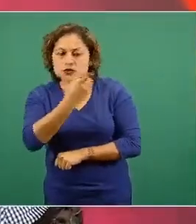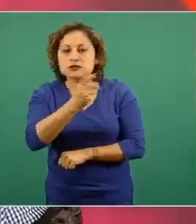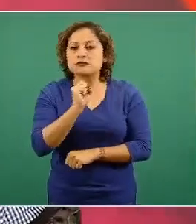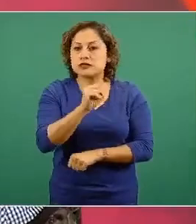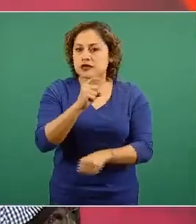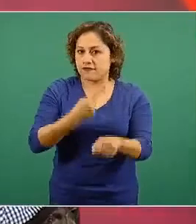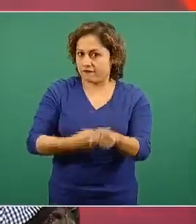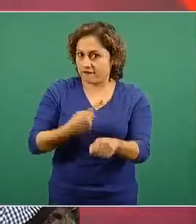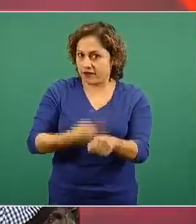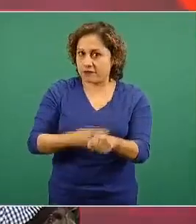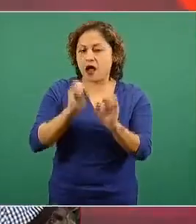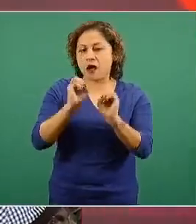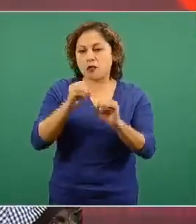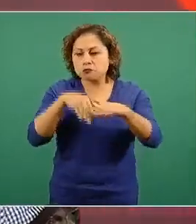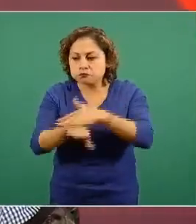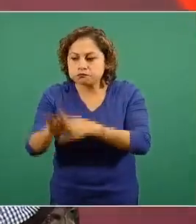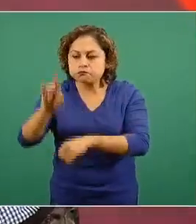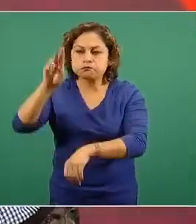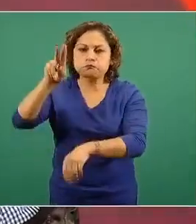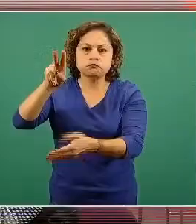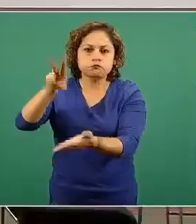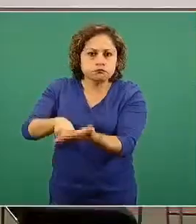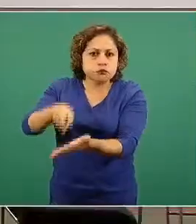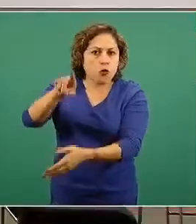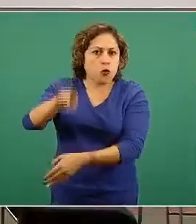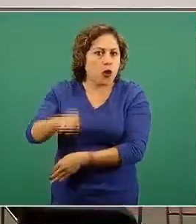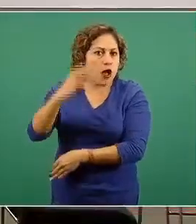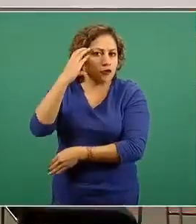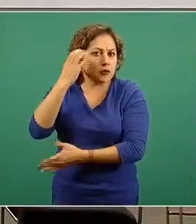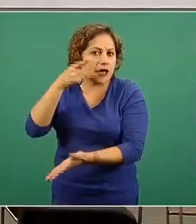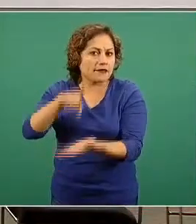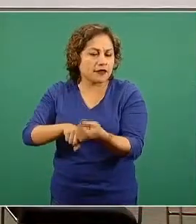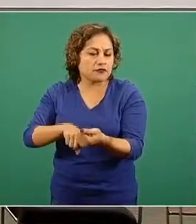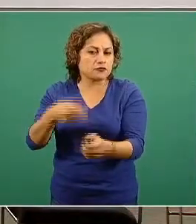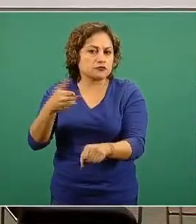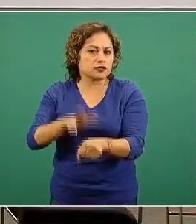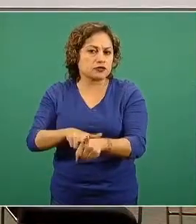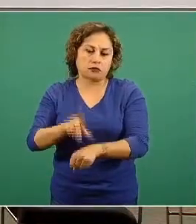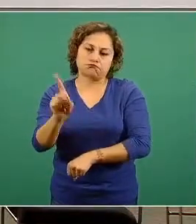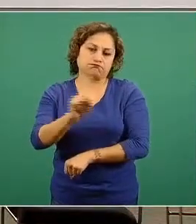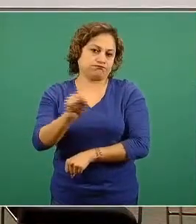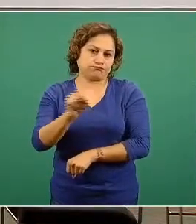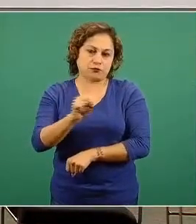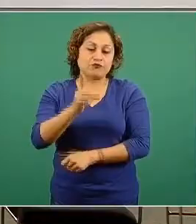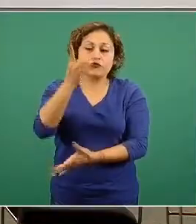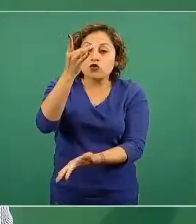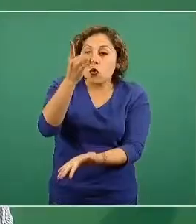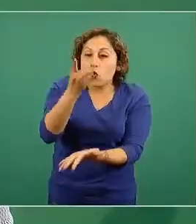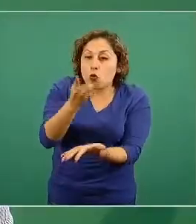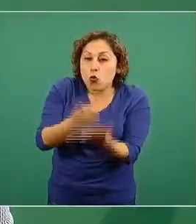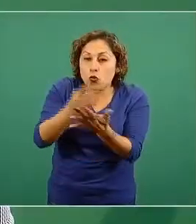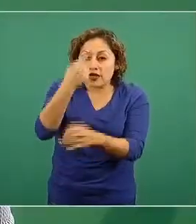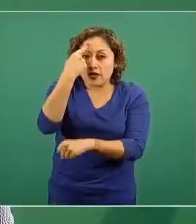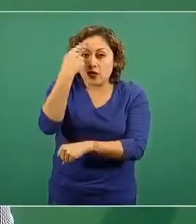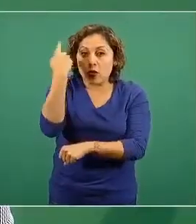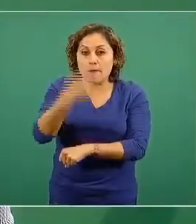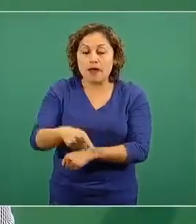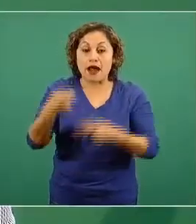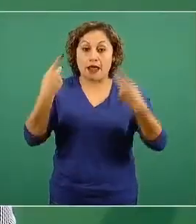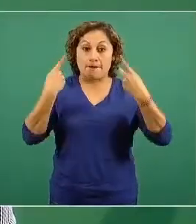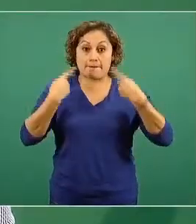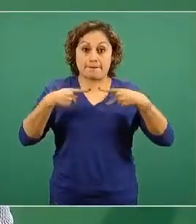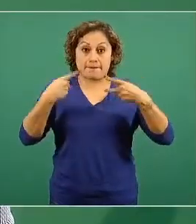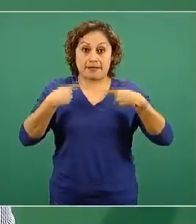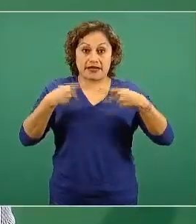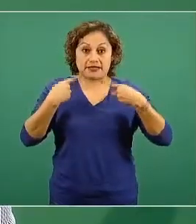hospital, no, monitorea a todas las personas que necesitan una cama de hospital, sea cama